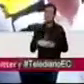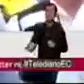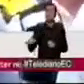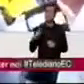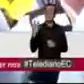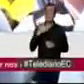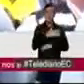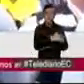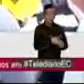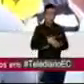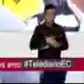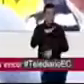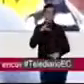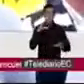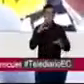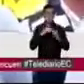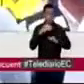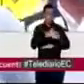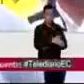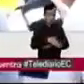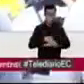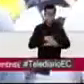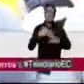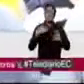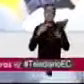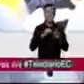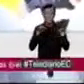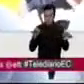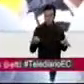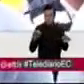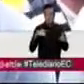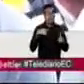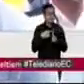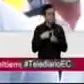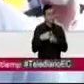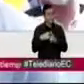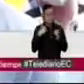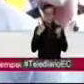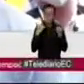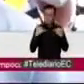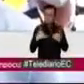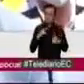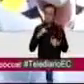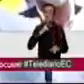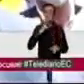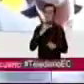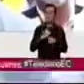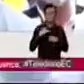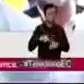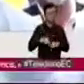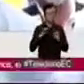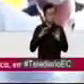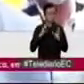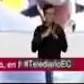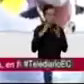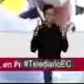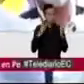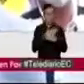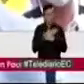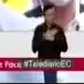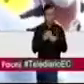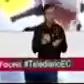una señalización adecuada de las calles para distanciamiento, una iniciativa positiva que estamos seguros que va a funcionar bien, señor alcalde.